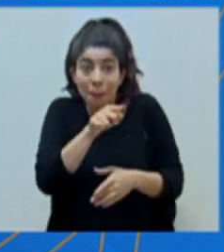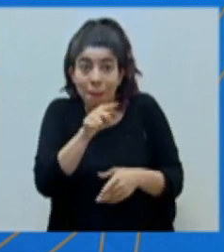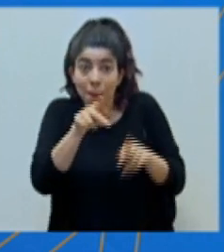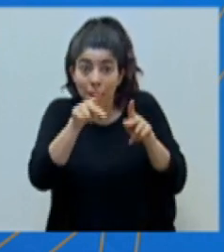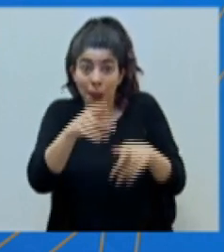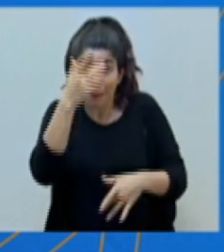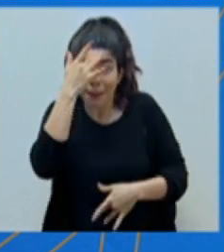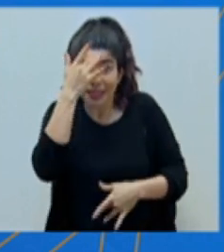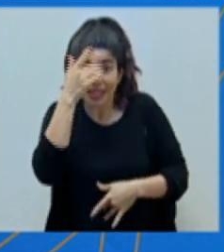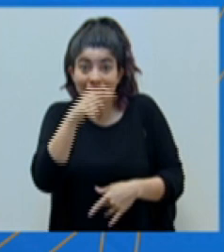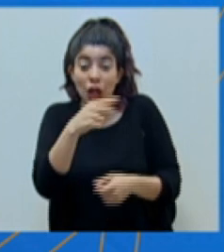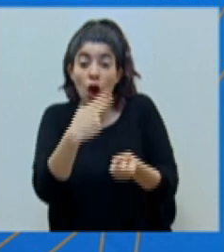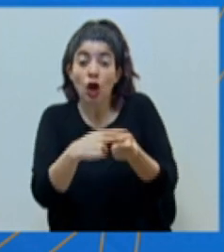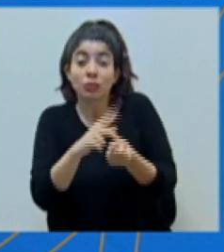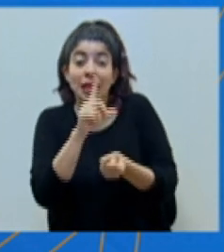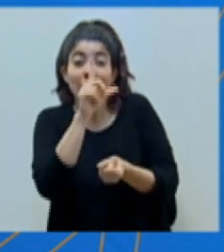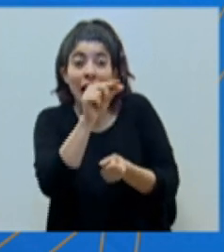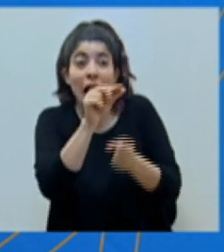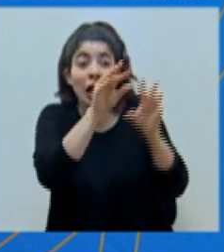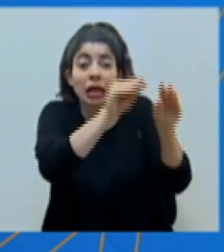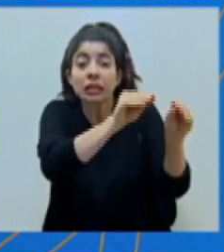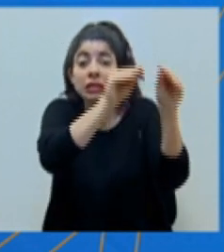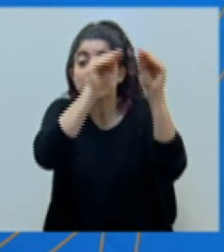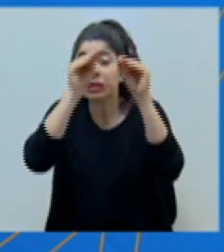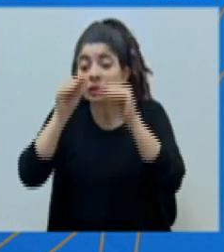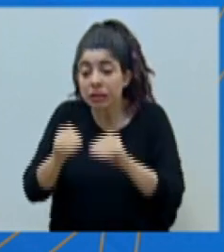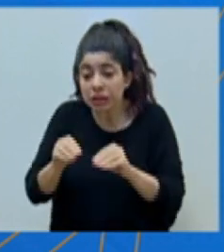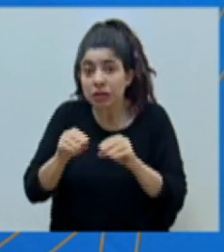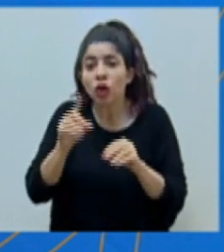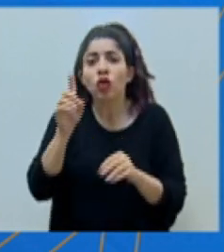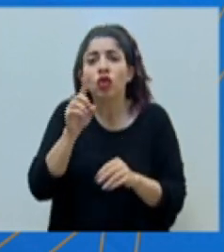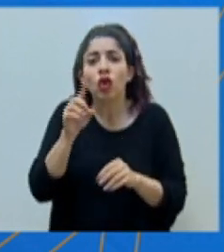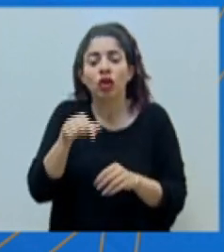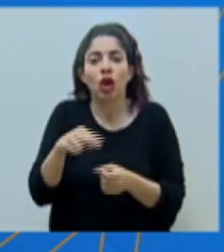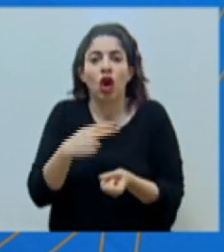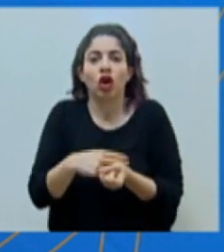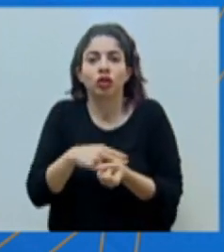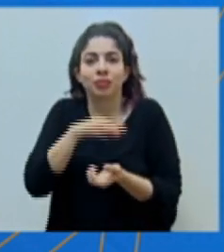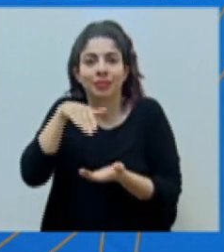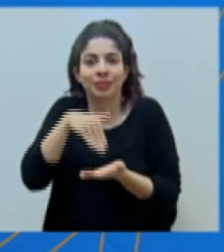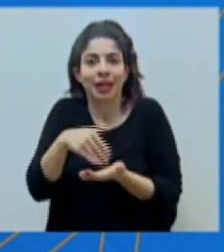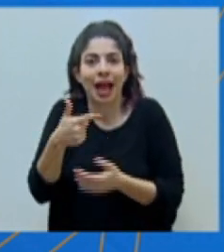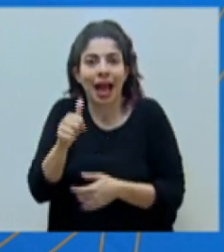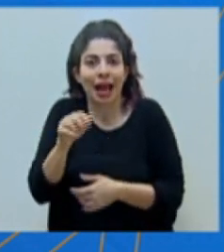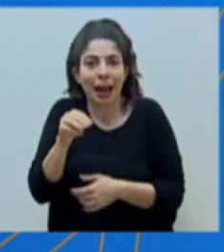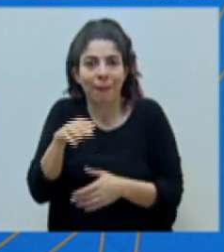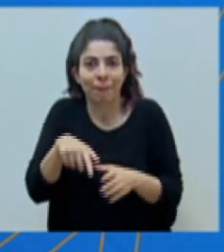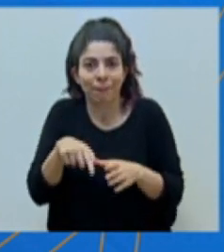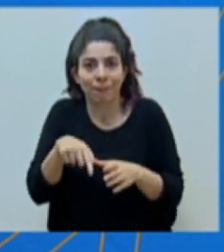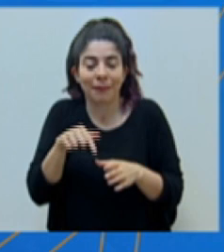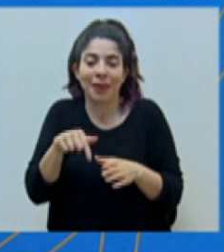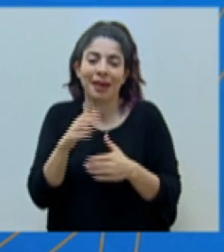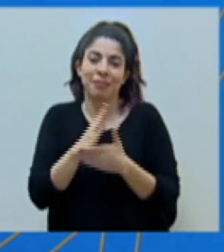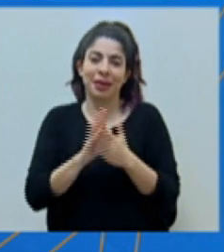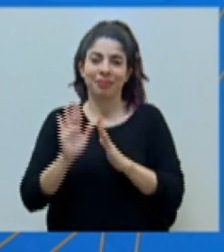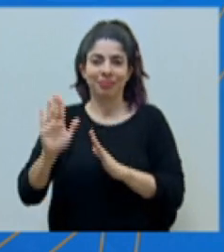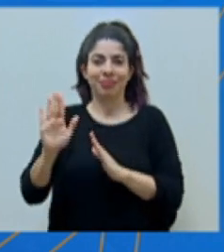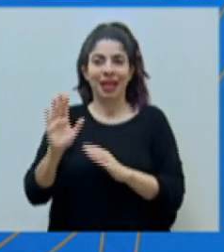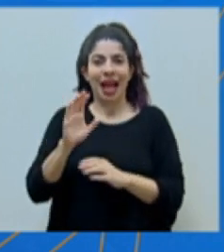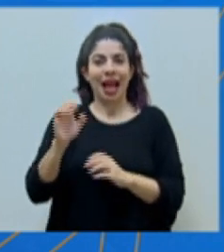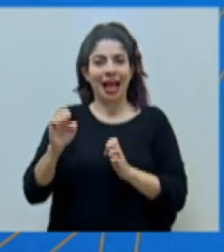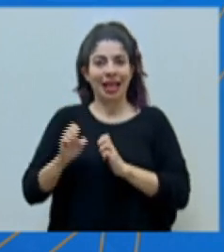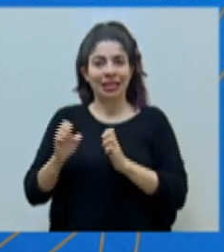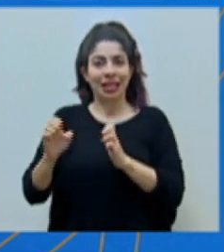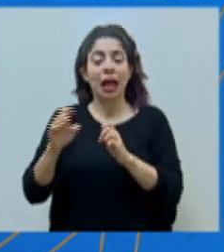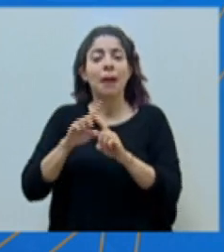pacientes que se mueven de los hospitales regionales se distribuyen en los hospitales del GAM. Esto es parte de la estrategia de la Caja, pero también